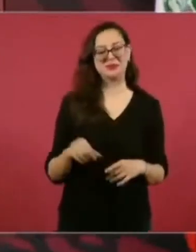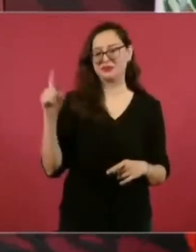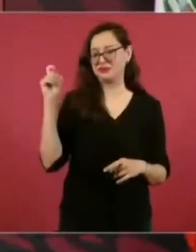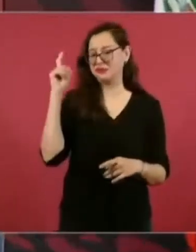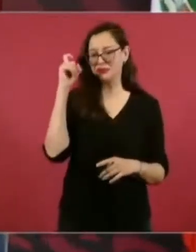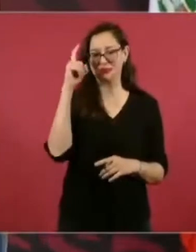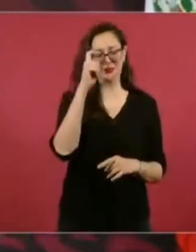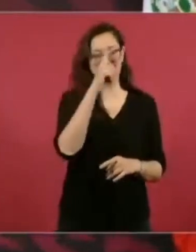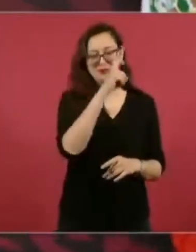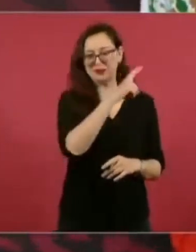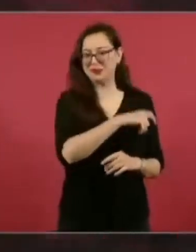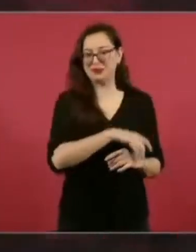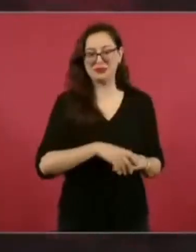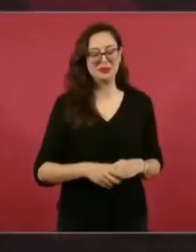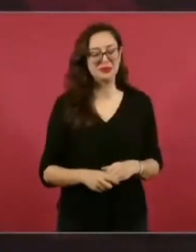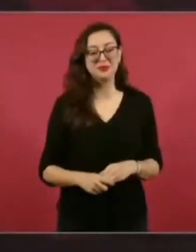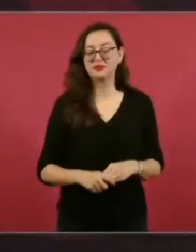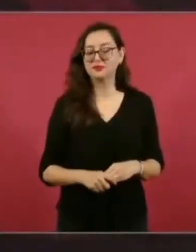Ahora,